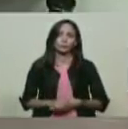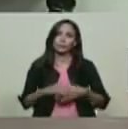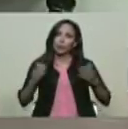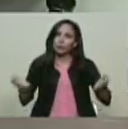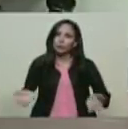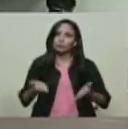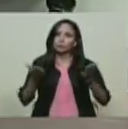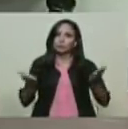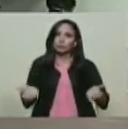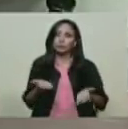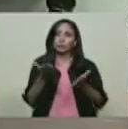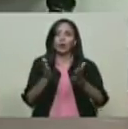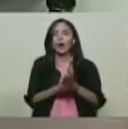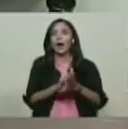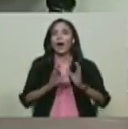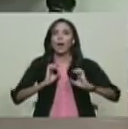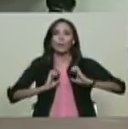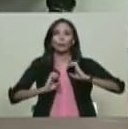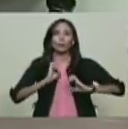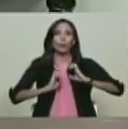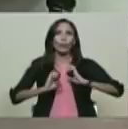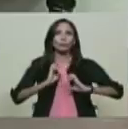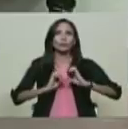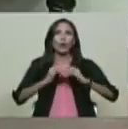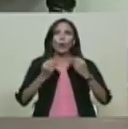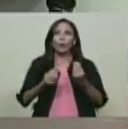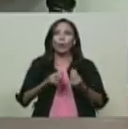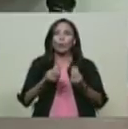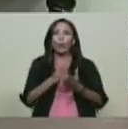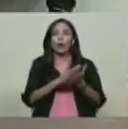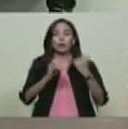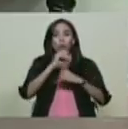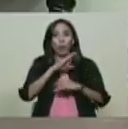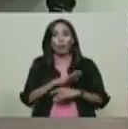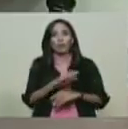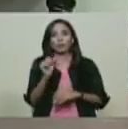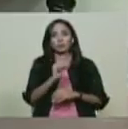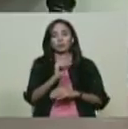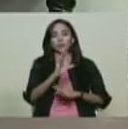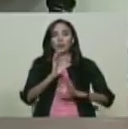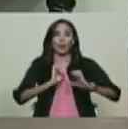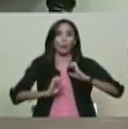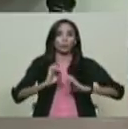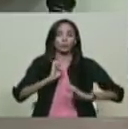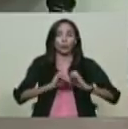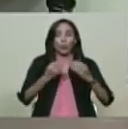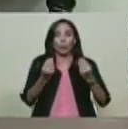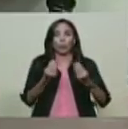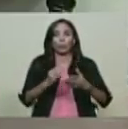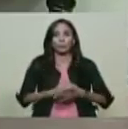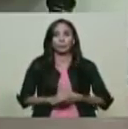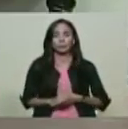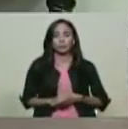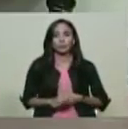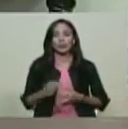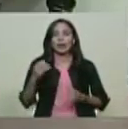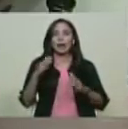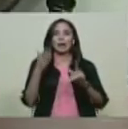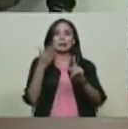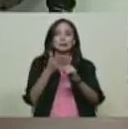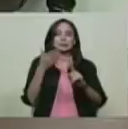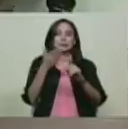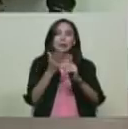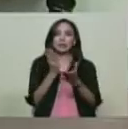motivante, emocionante, porque estamos haciendo historia. La misma guerra económica, el mismo acoso y